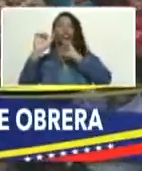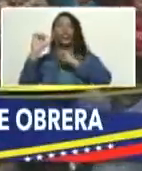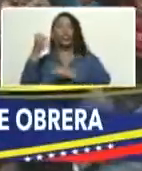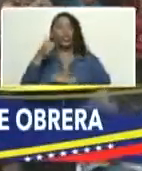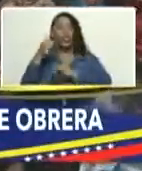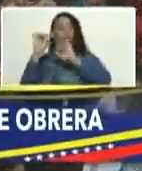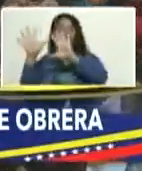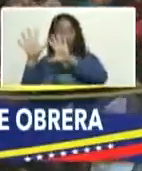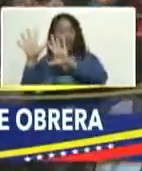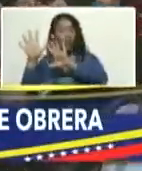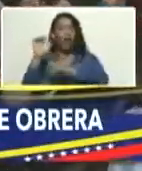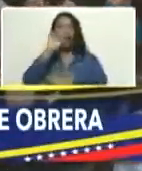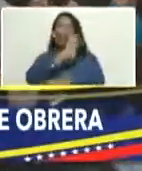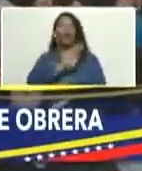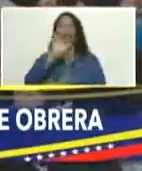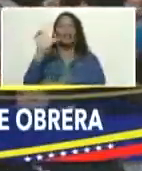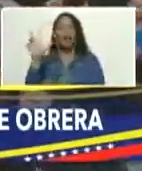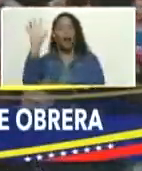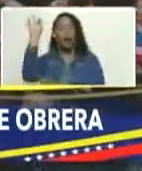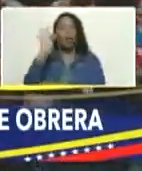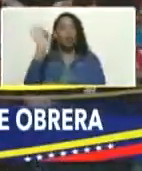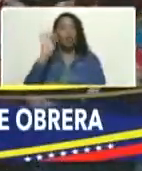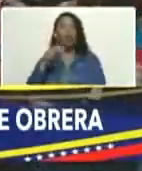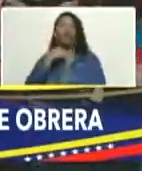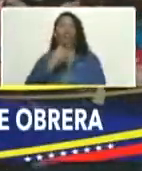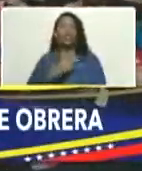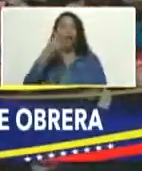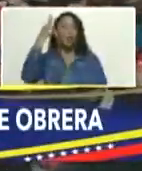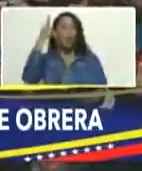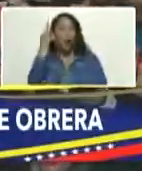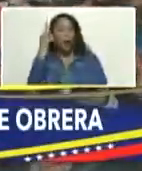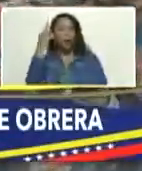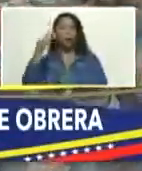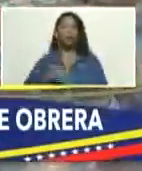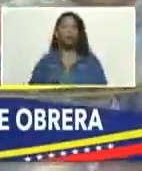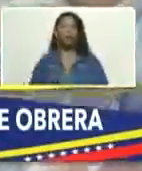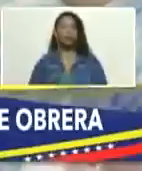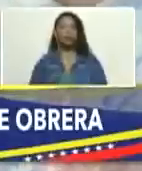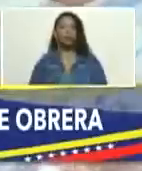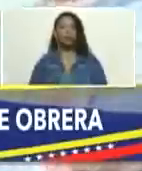un 43% son voceras mujeres.